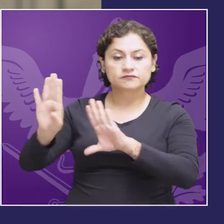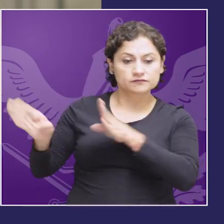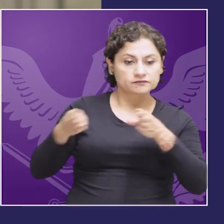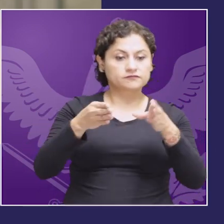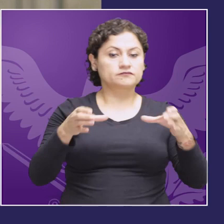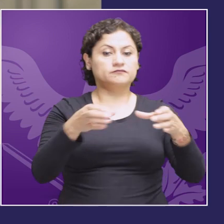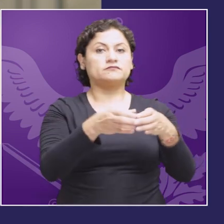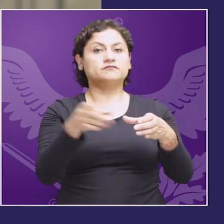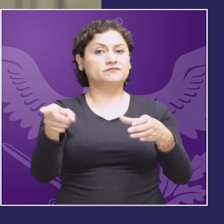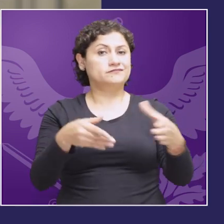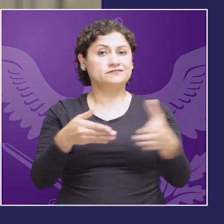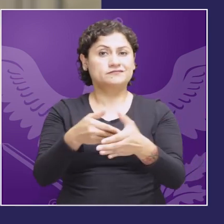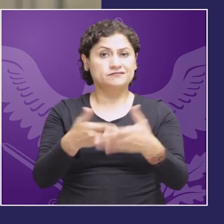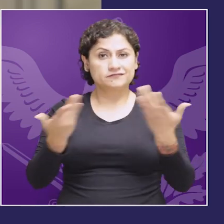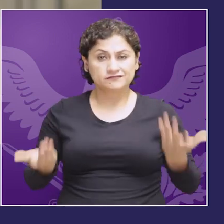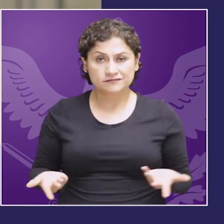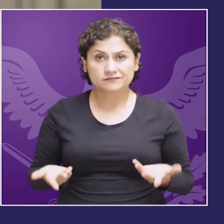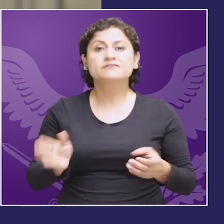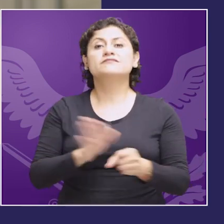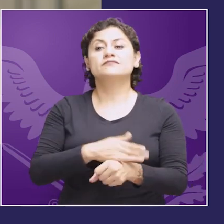persona cuando entró en una